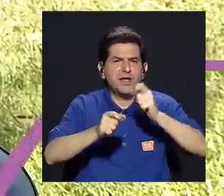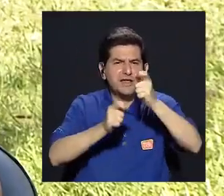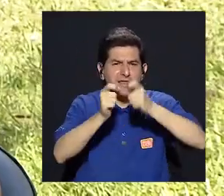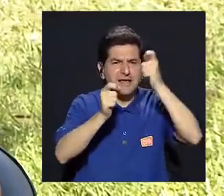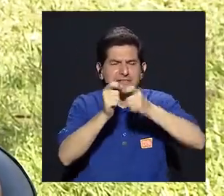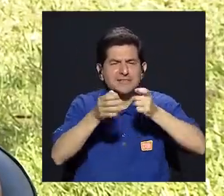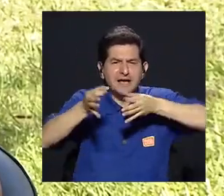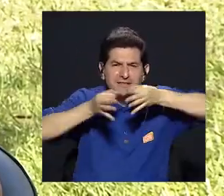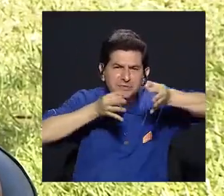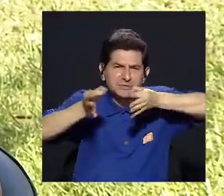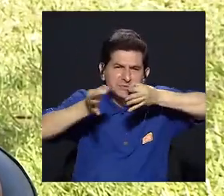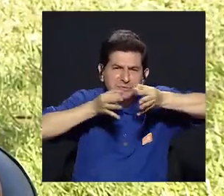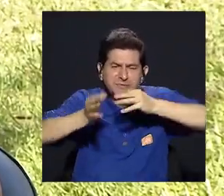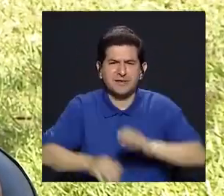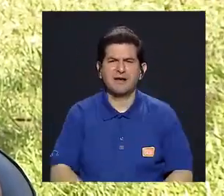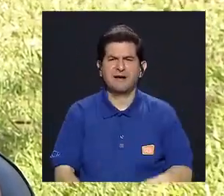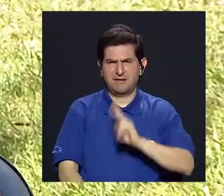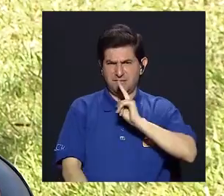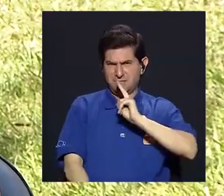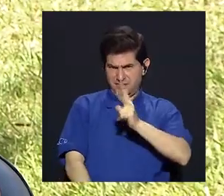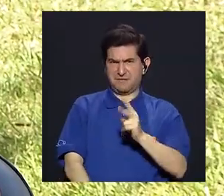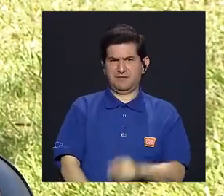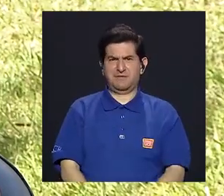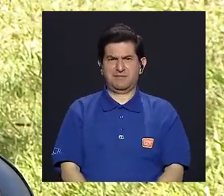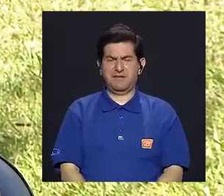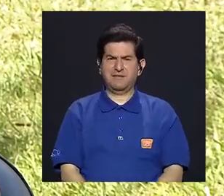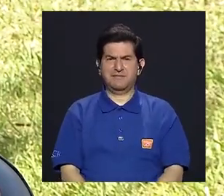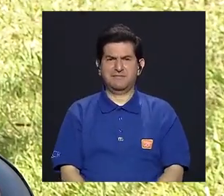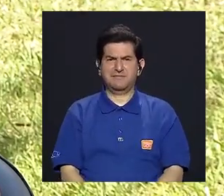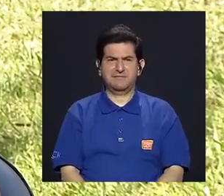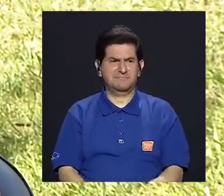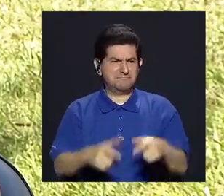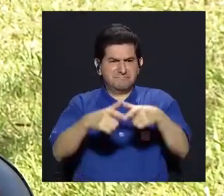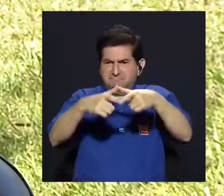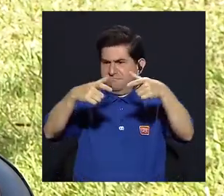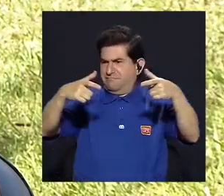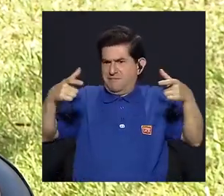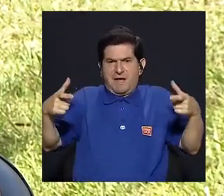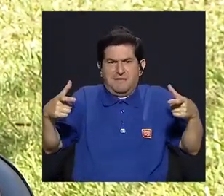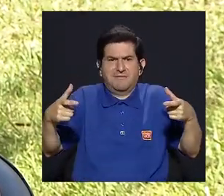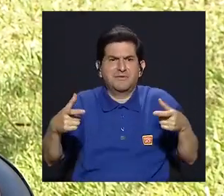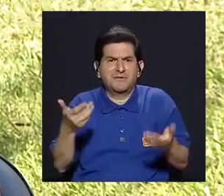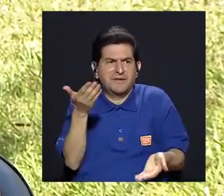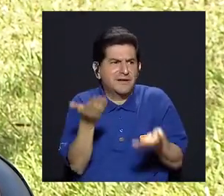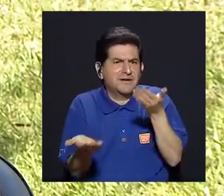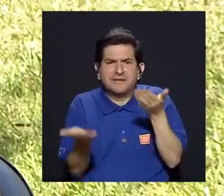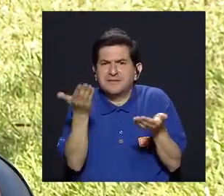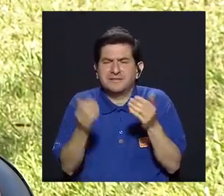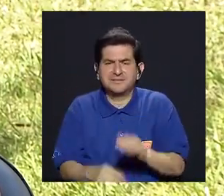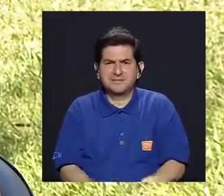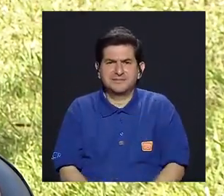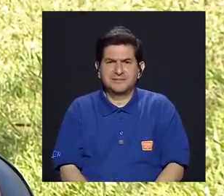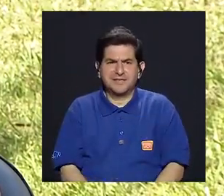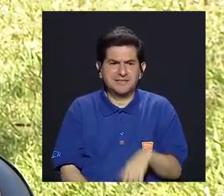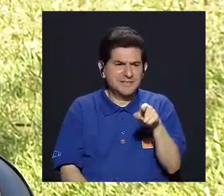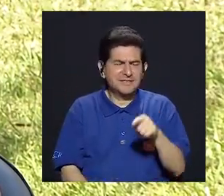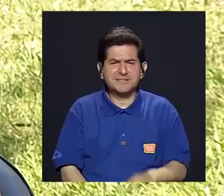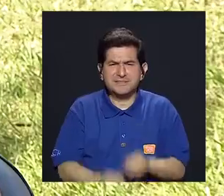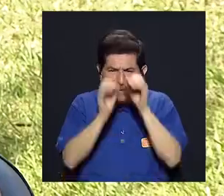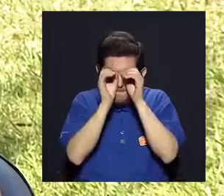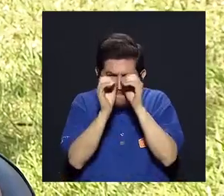especificar nos un poco más realmente cómo es que mayoritariamente estos